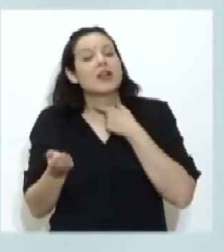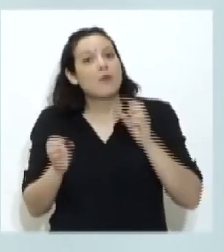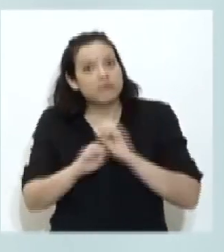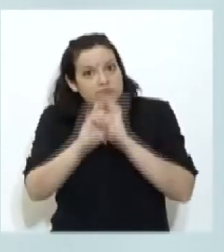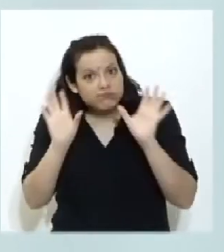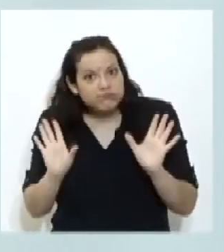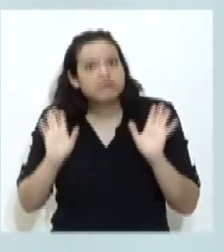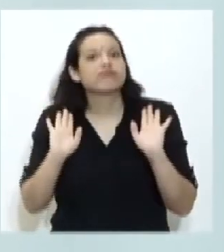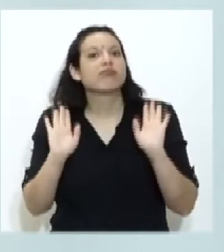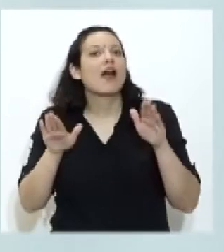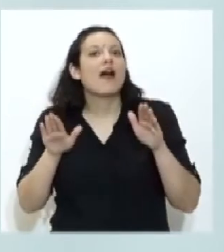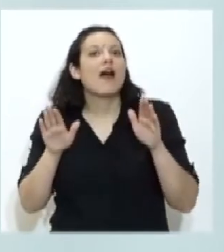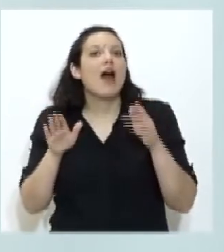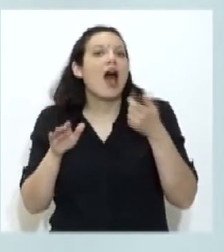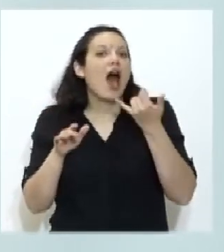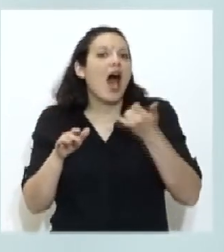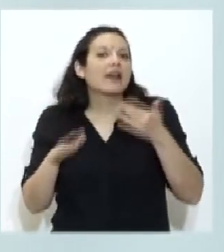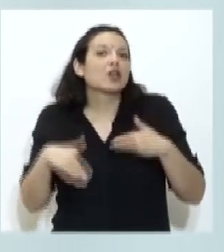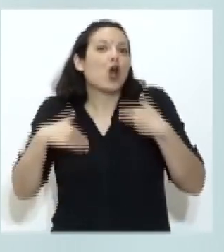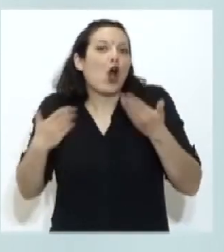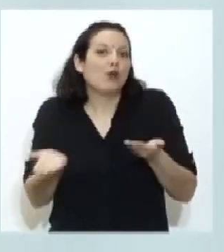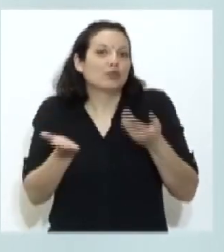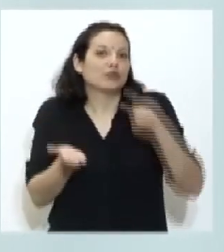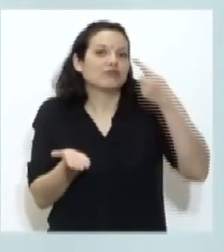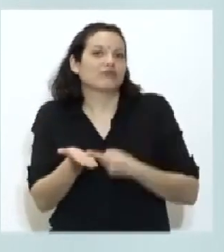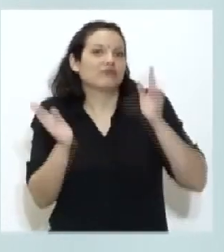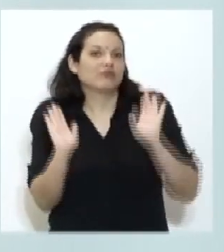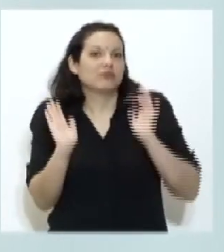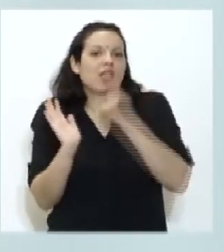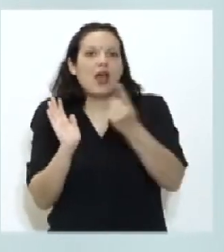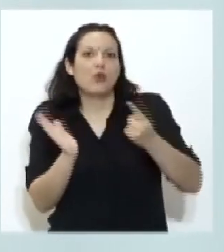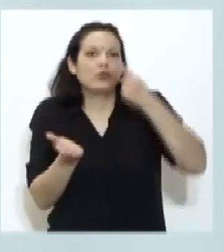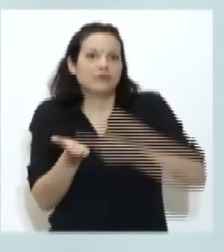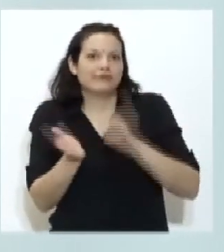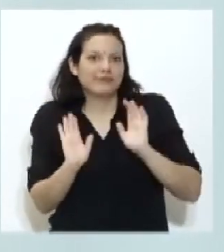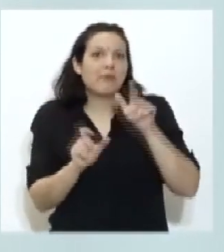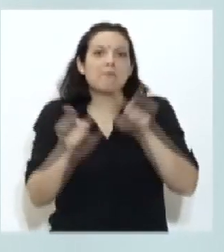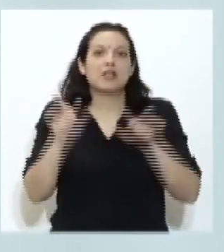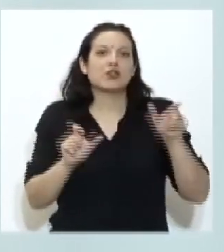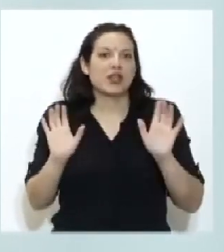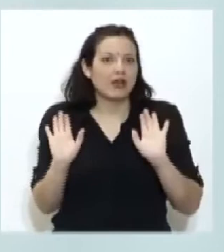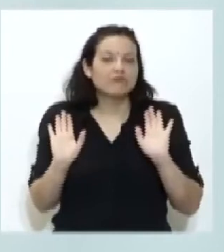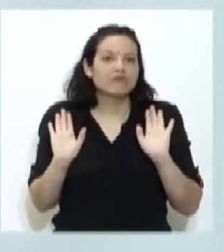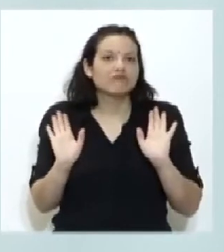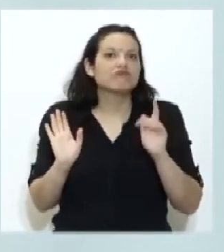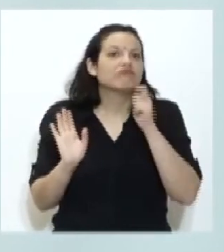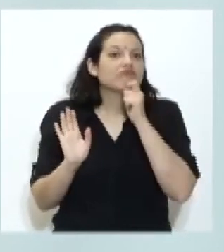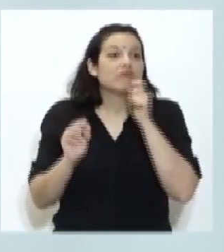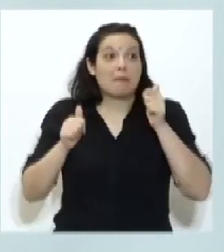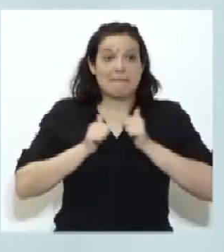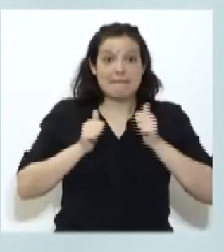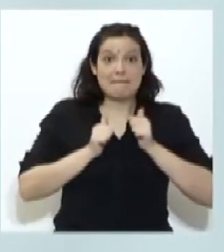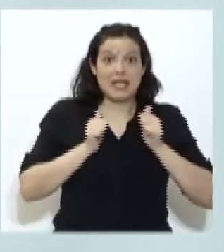se va a brindar esta herramienta esta opción que es opcional que la gente va a tener que decidir si va a esperar